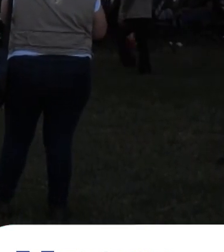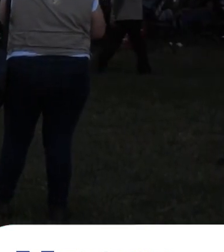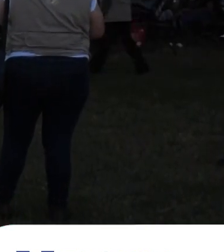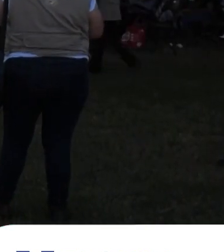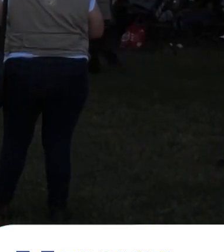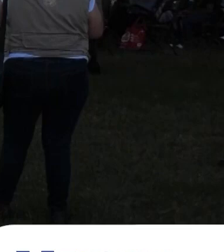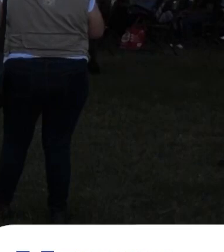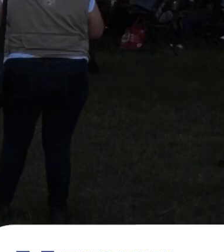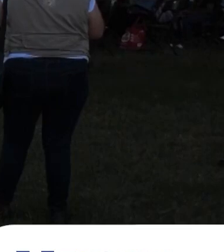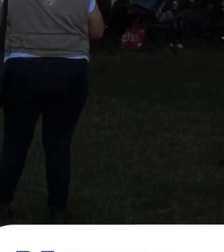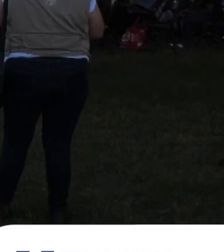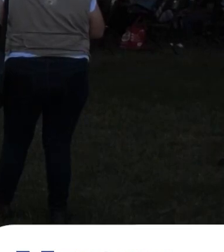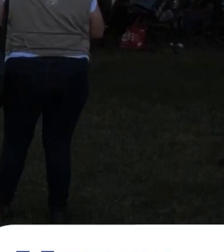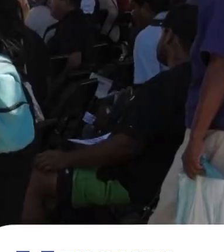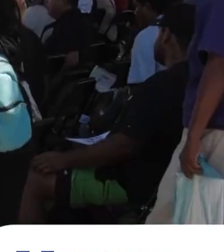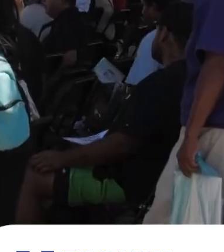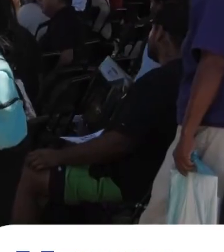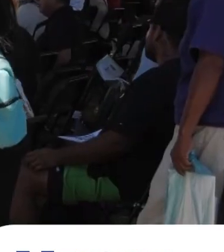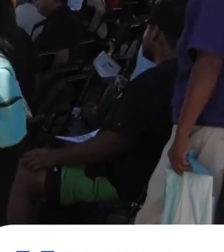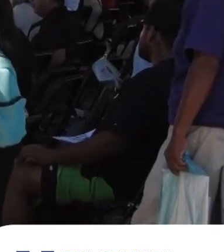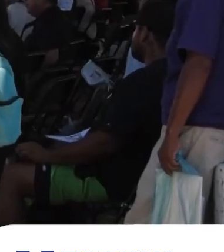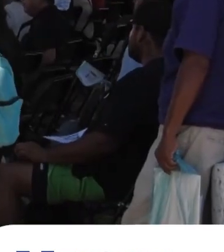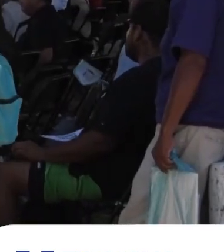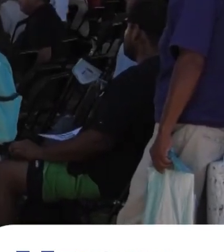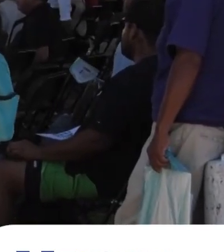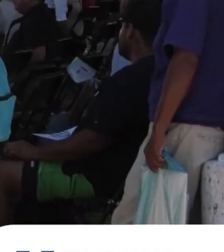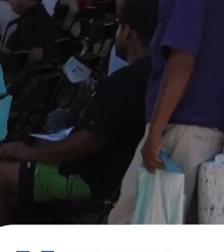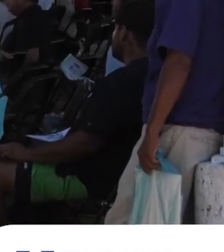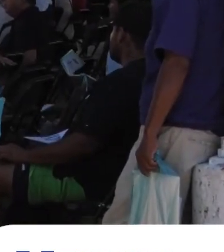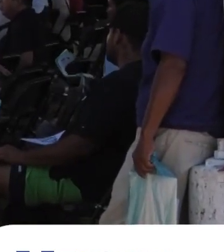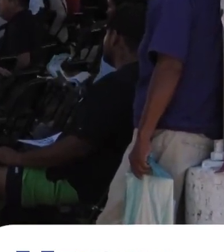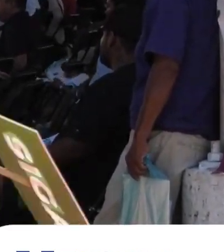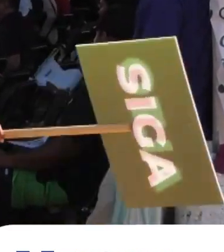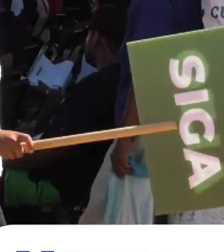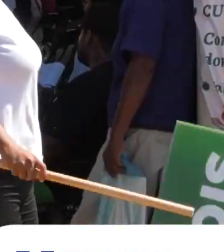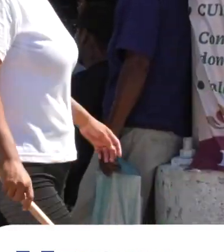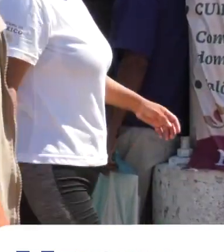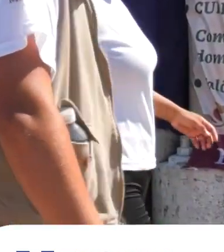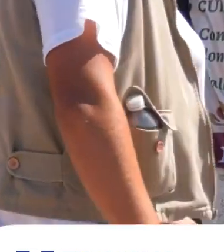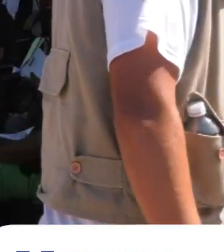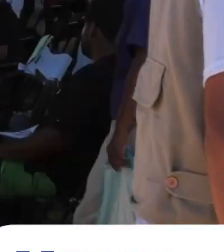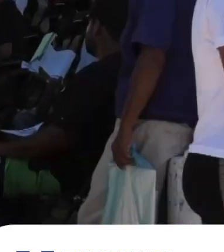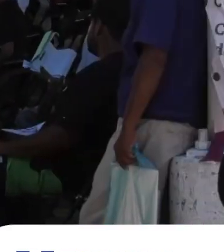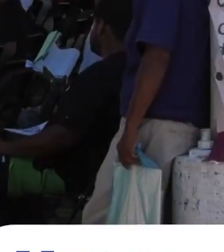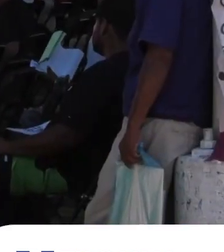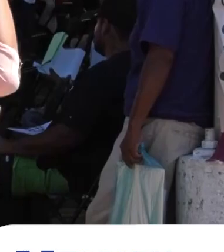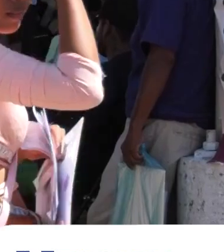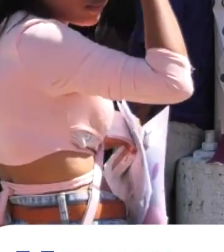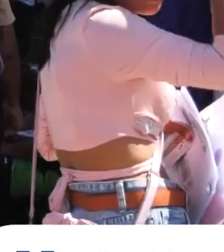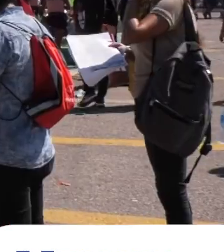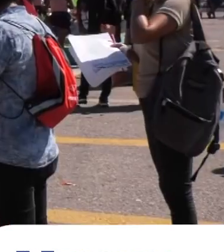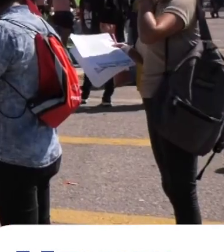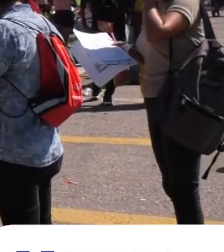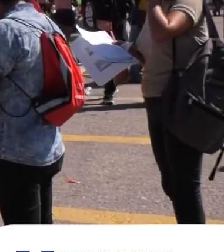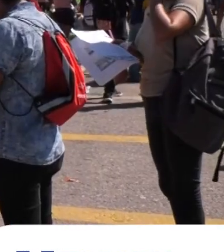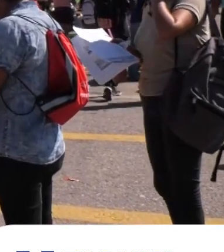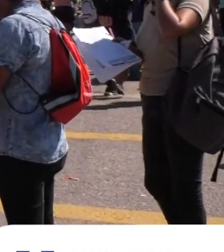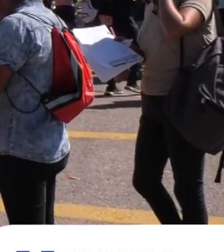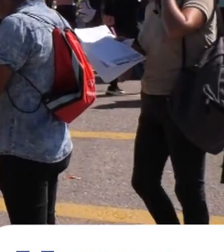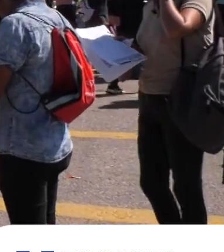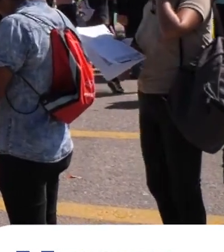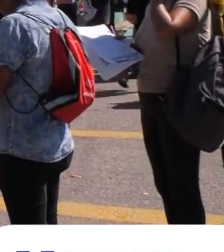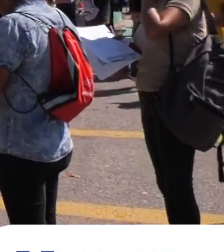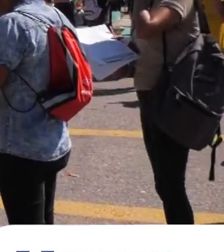semana visitará por octava ocasión el puerto para supervisar los avances del plan de reconstrucción y además informar sobre los mismos. Mientras